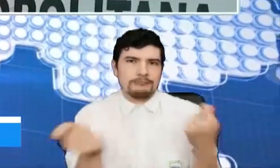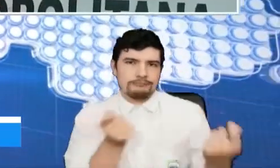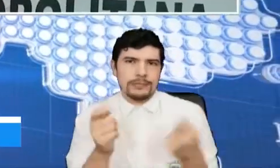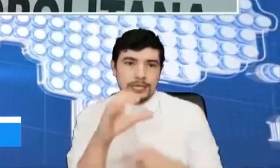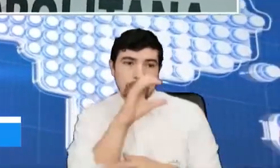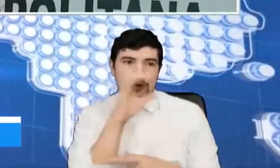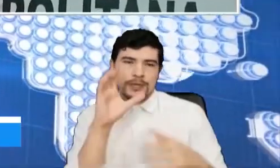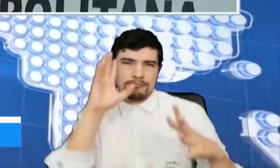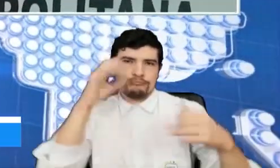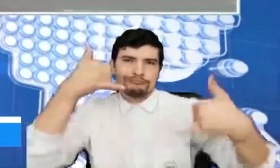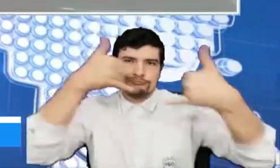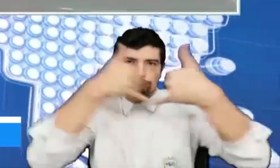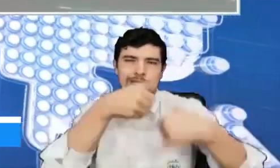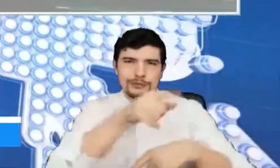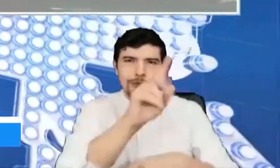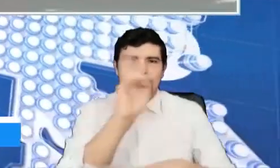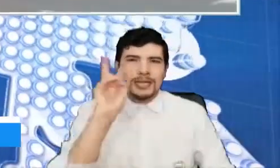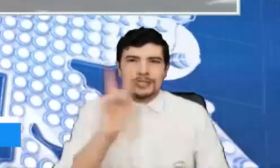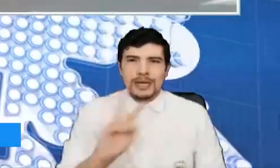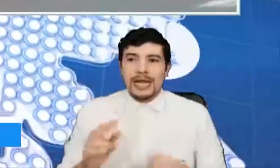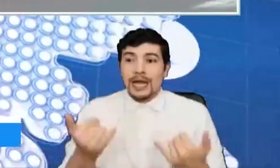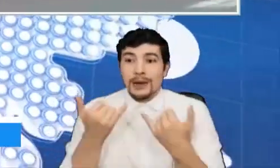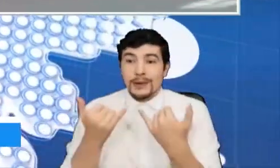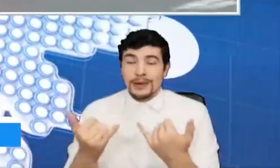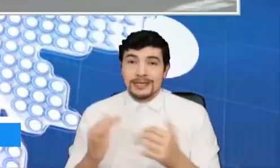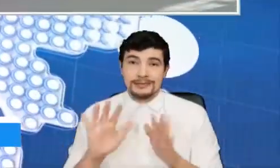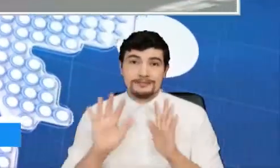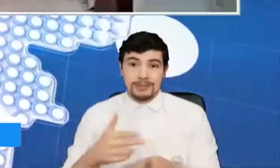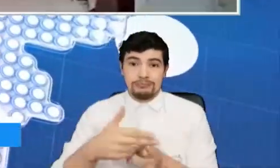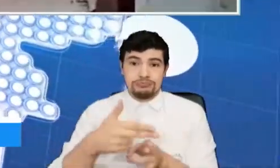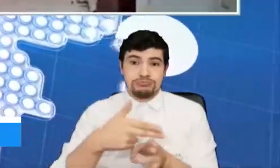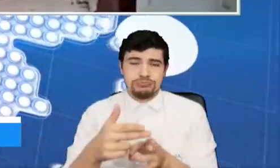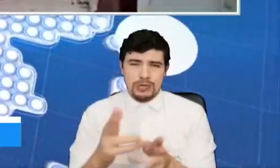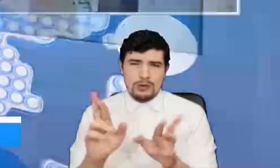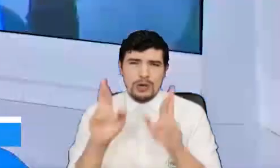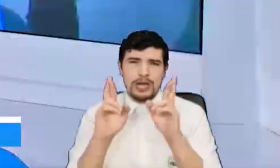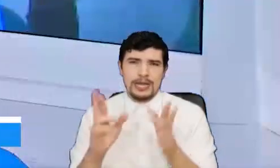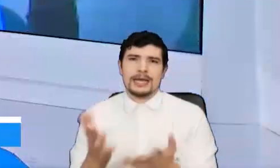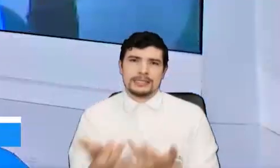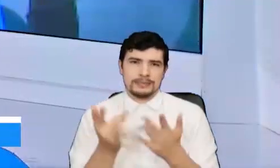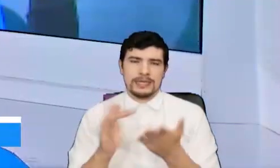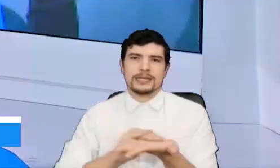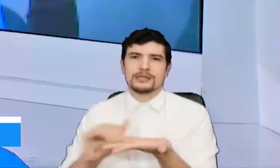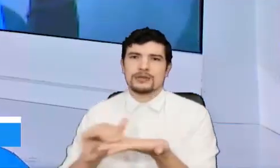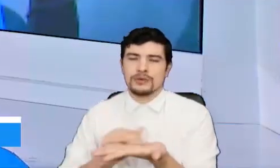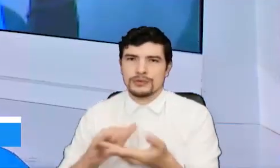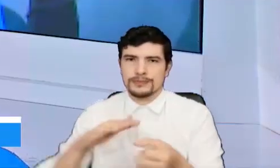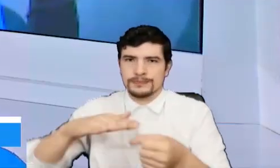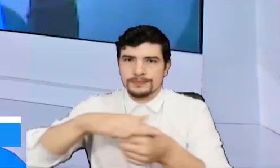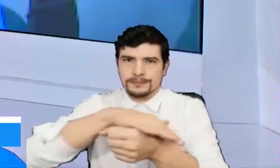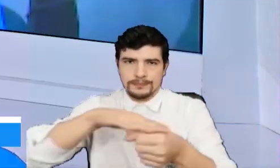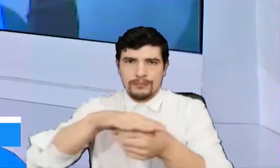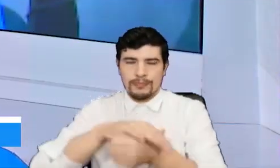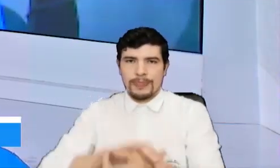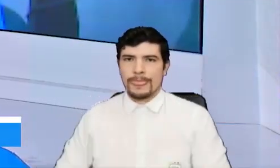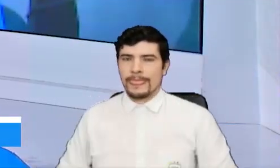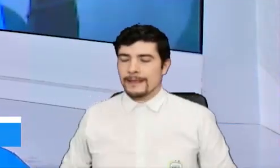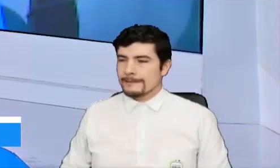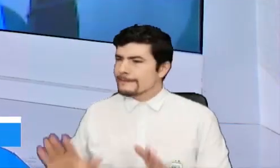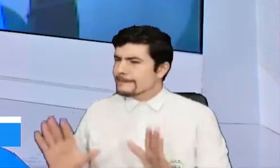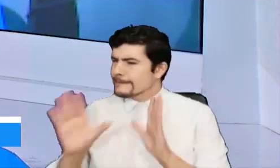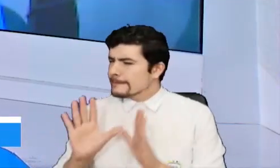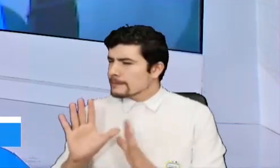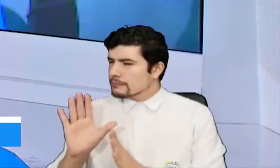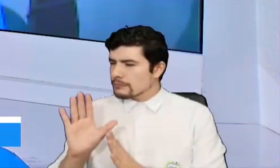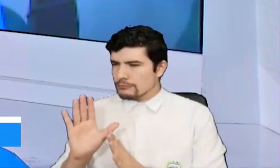venezolanas y esperamos que prontamente se pueda resolver esta situación. En caso de que no se pueda dar paso y que no se